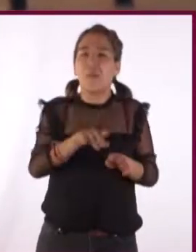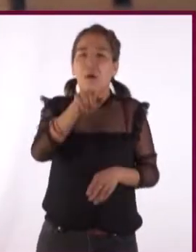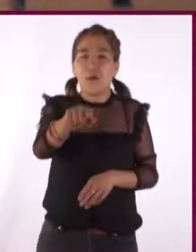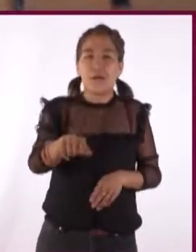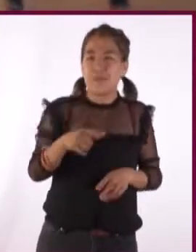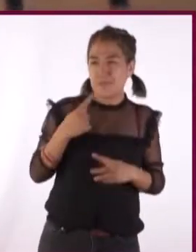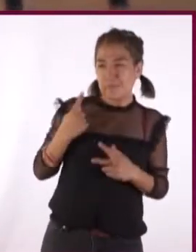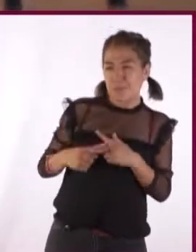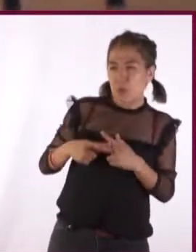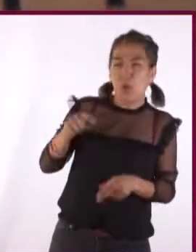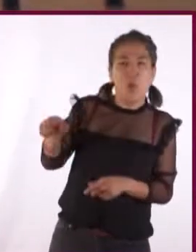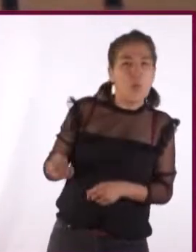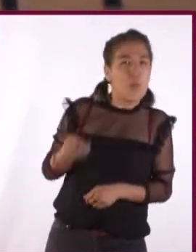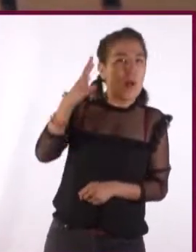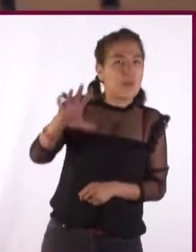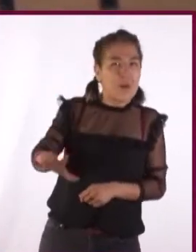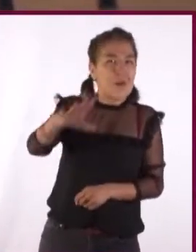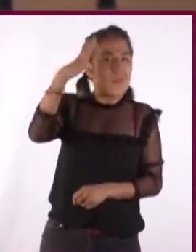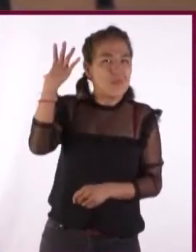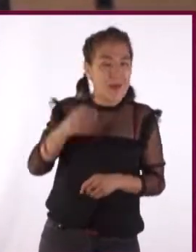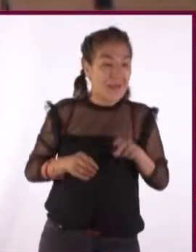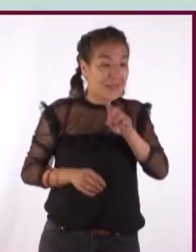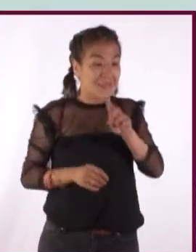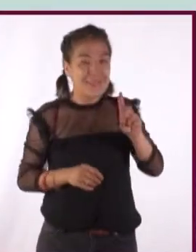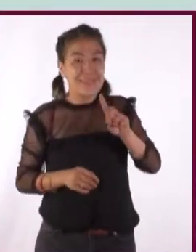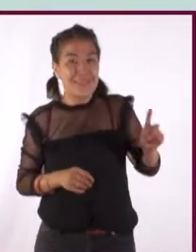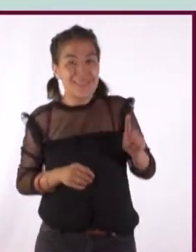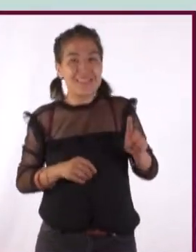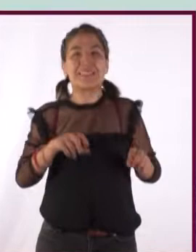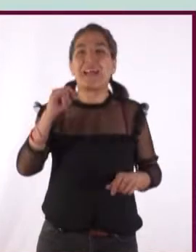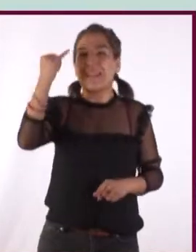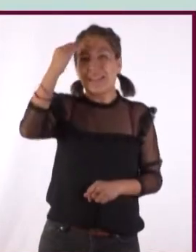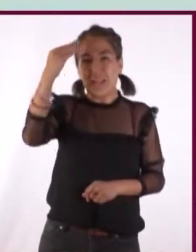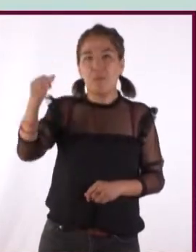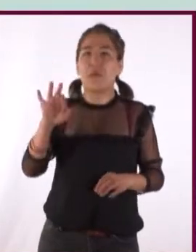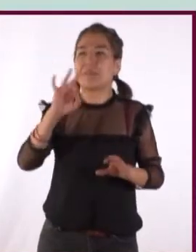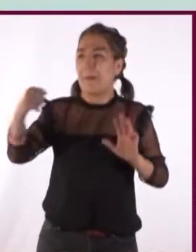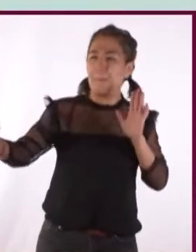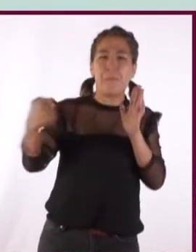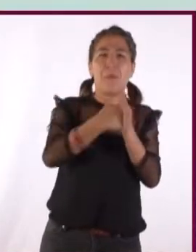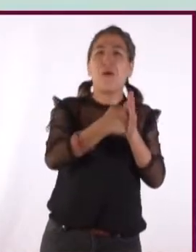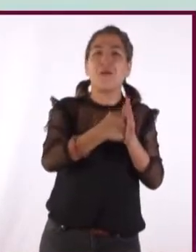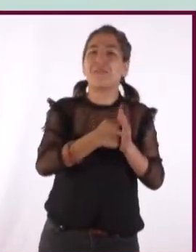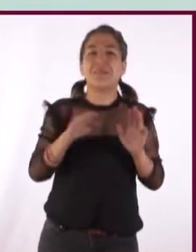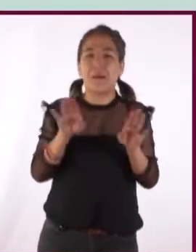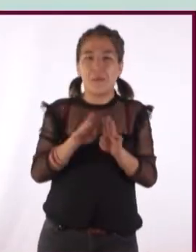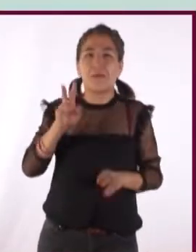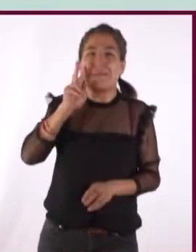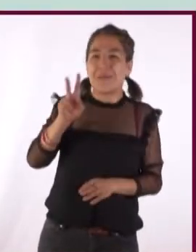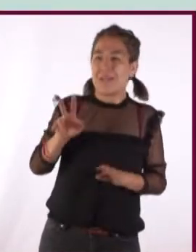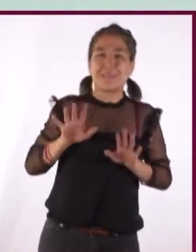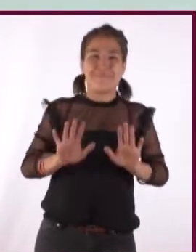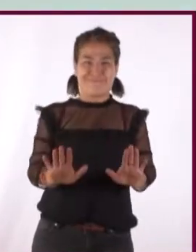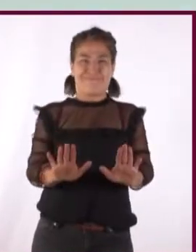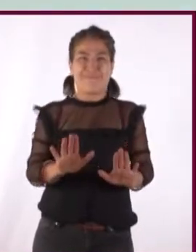la velocidad de un automóvil, distancia sobre tiempo, para saber que nos va a atropellar, simplemente nos detiene.